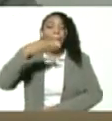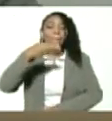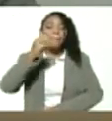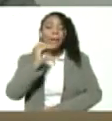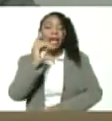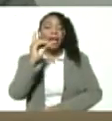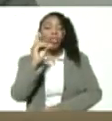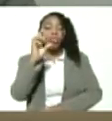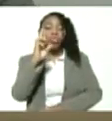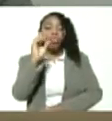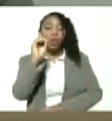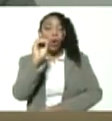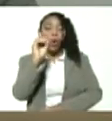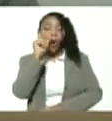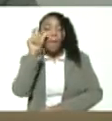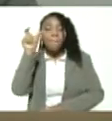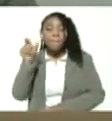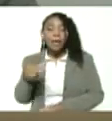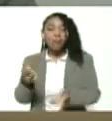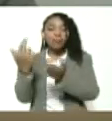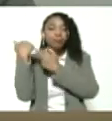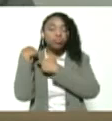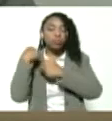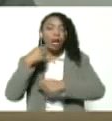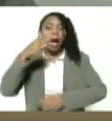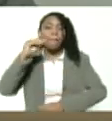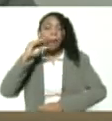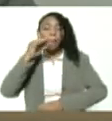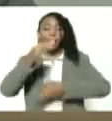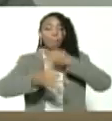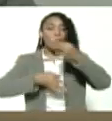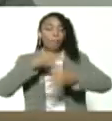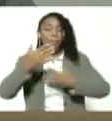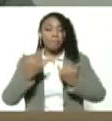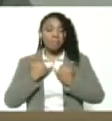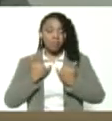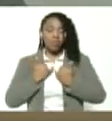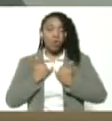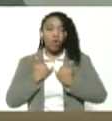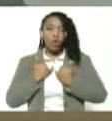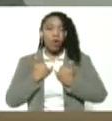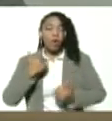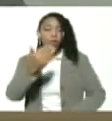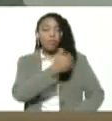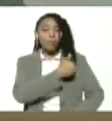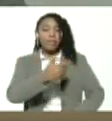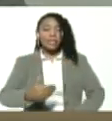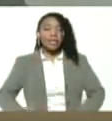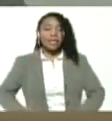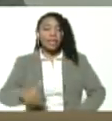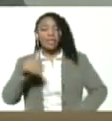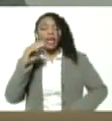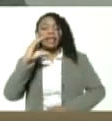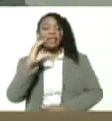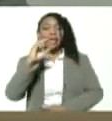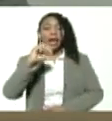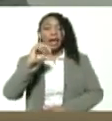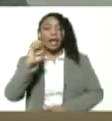Enrique Calzadilla Pérez, quien les habla, como presidente del ente electoral.